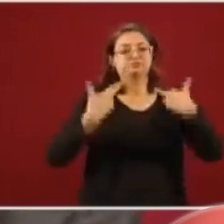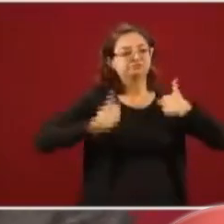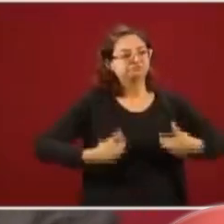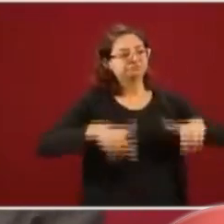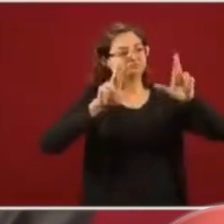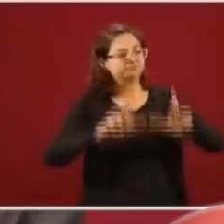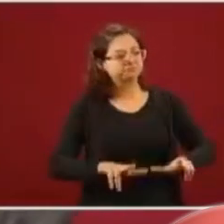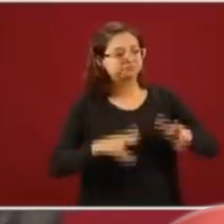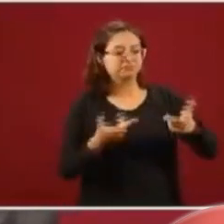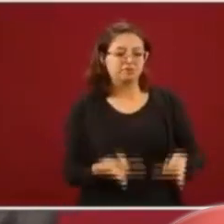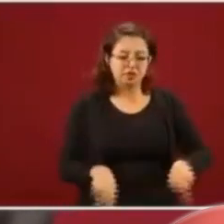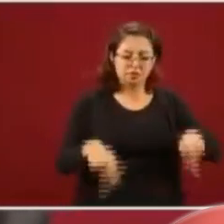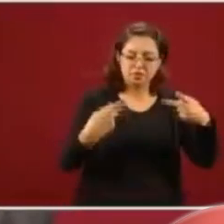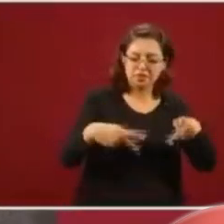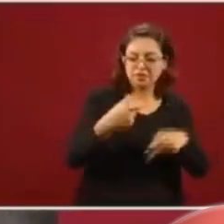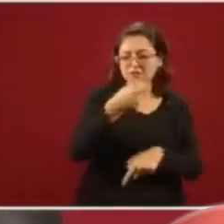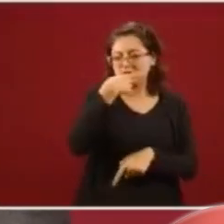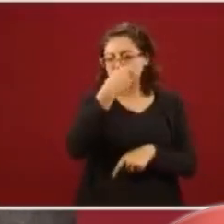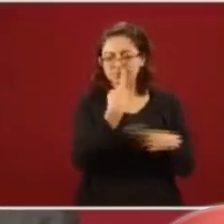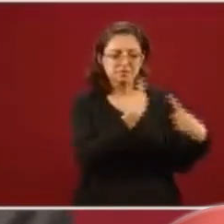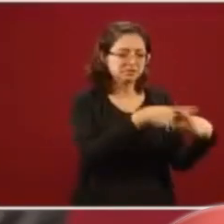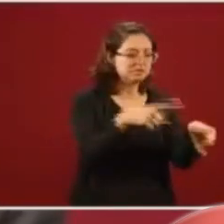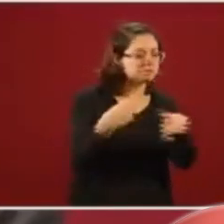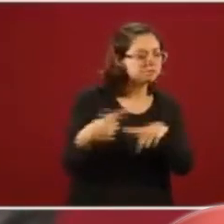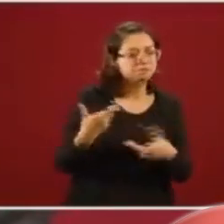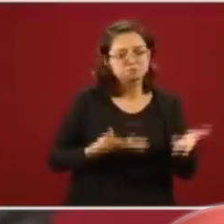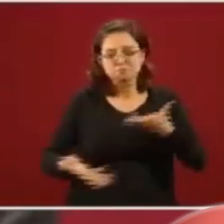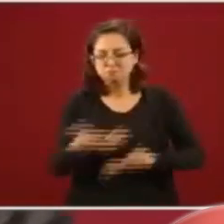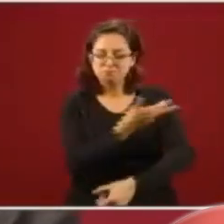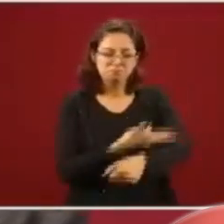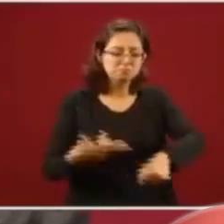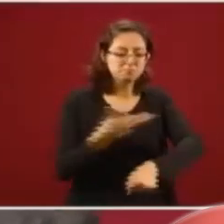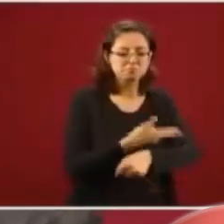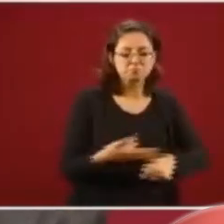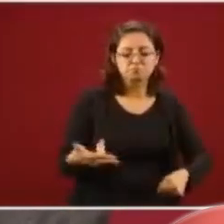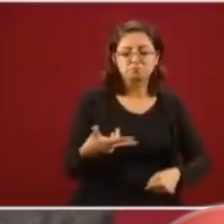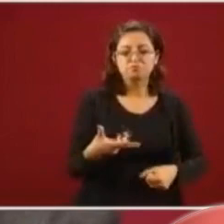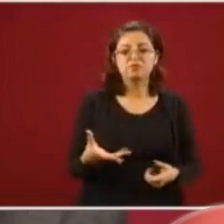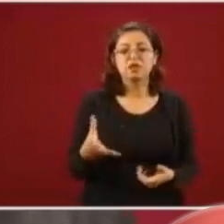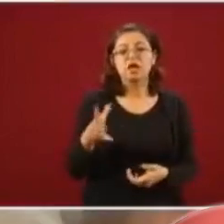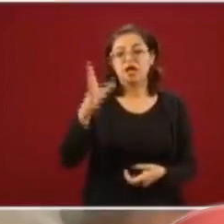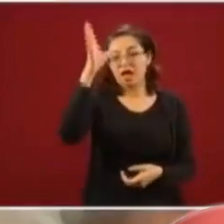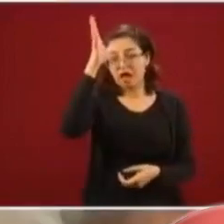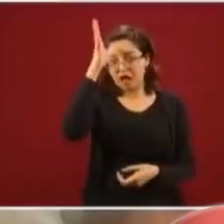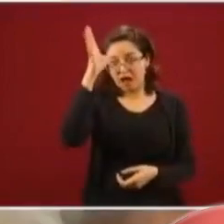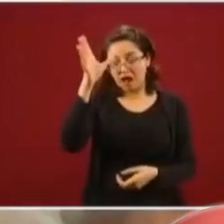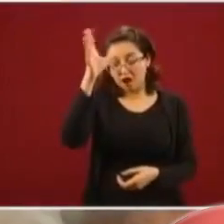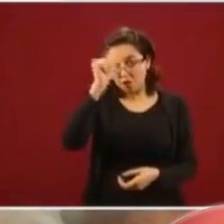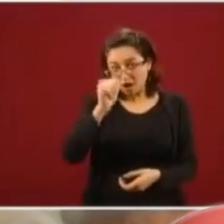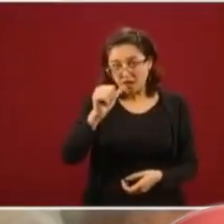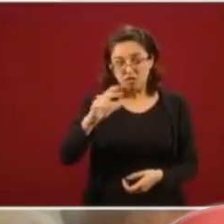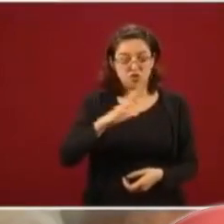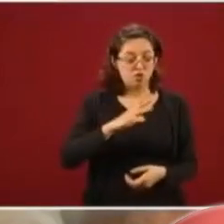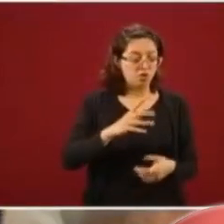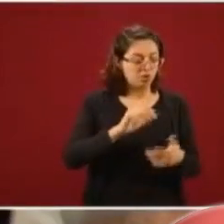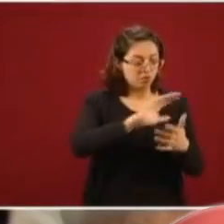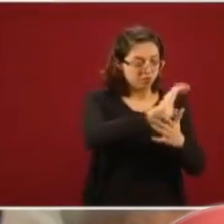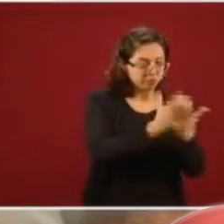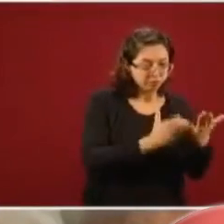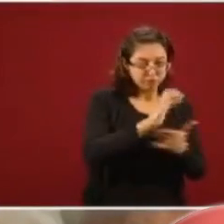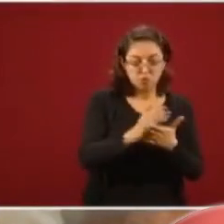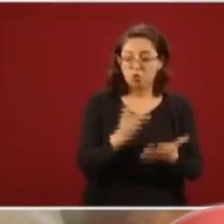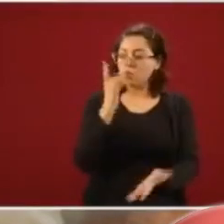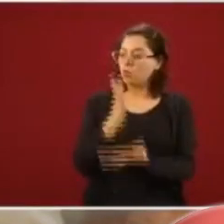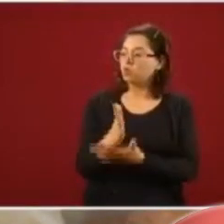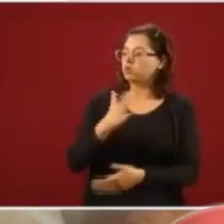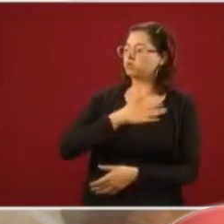representación legal, etcétera, y tenían amarrados con convenios de exclusividad a las distintas compañías